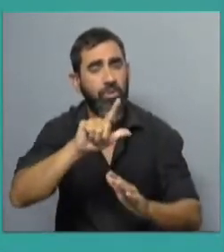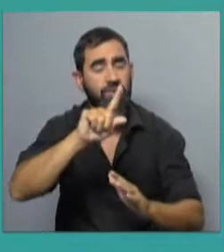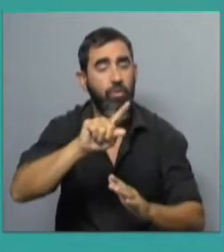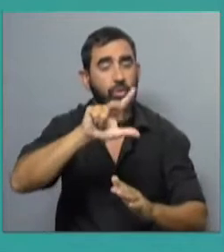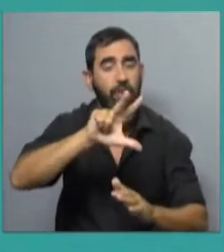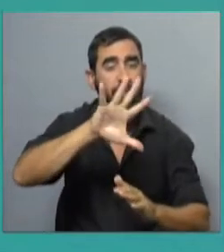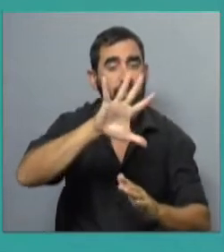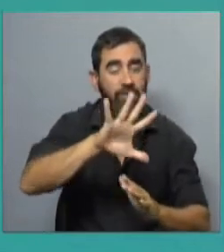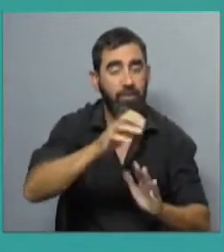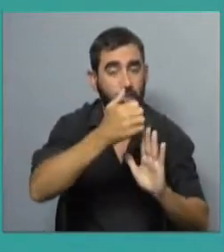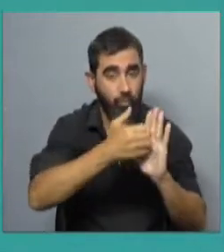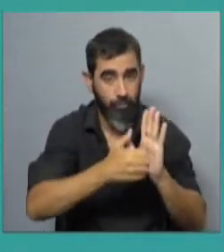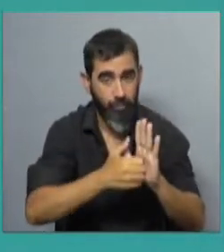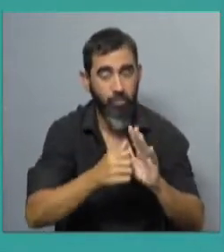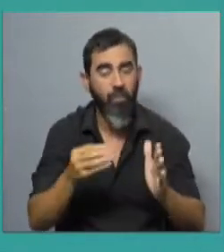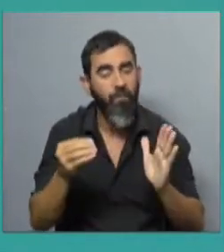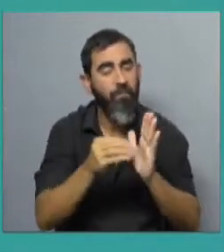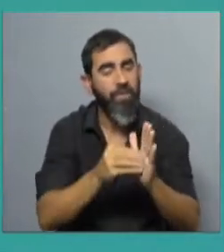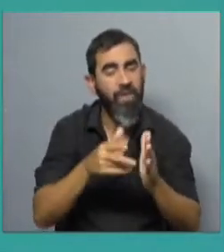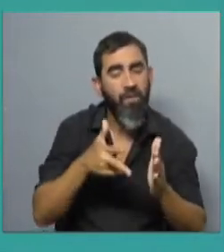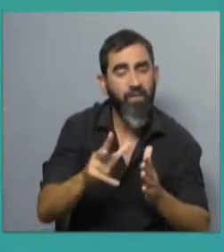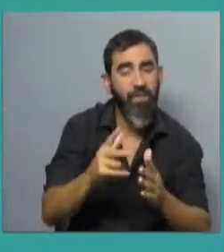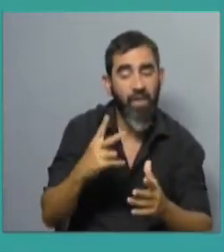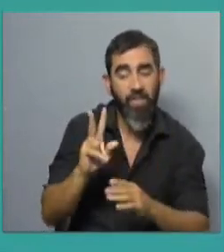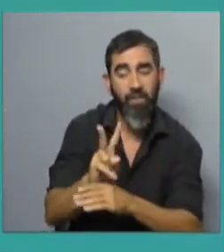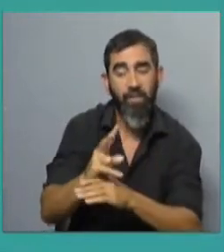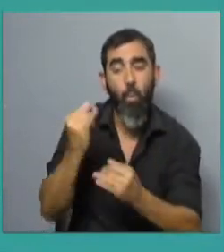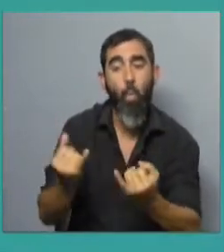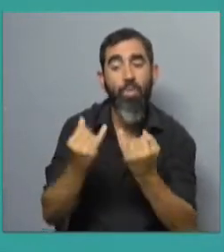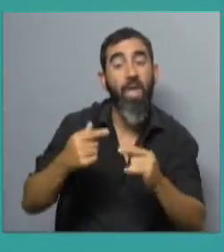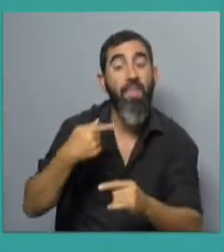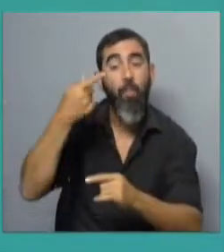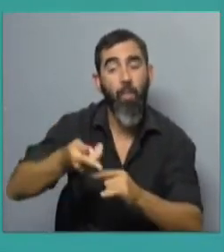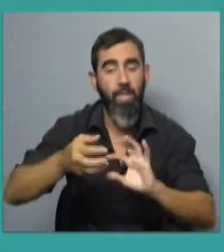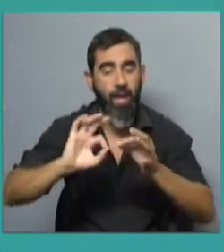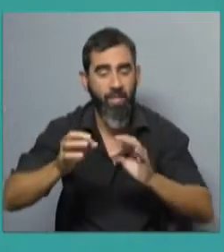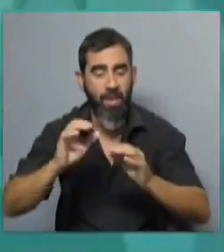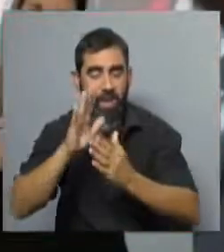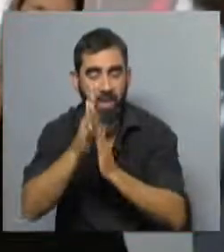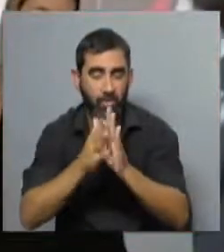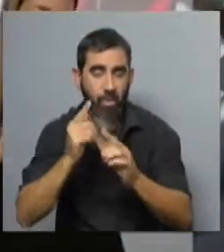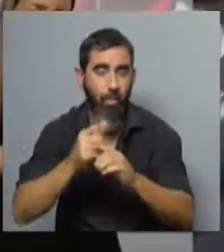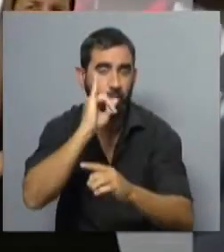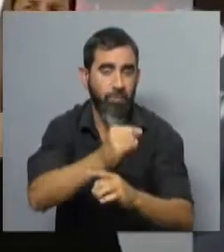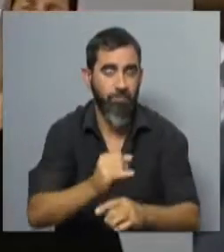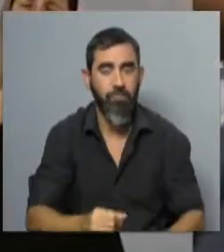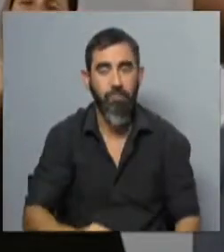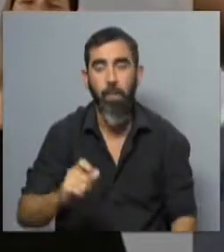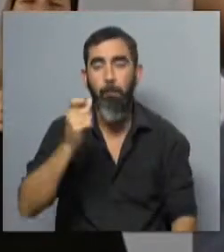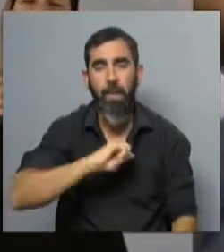por haber fijado la conferencia de prensa para defender el no un día después de la cadena nacional. Es